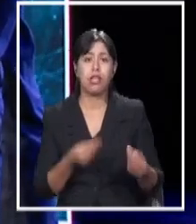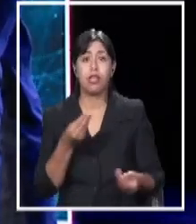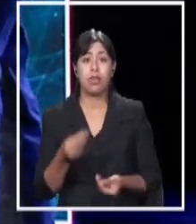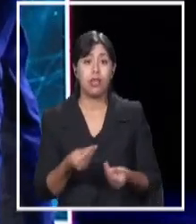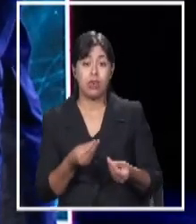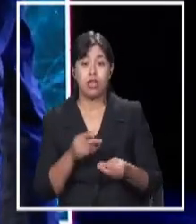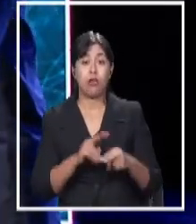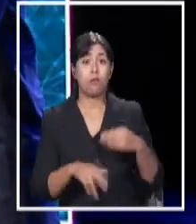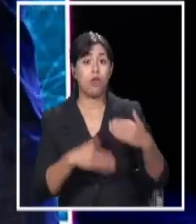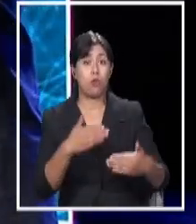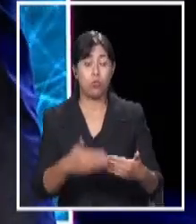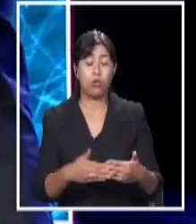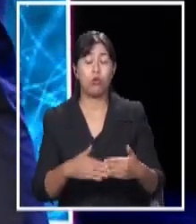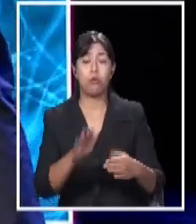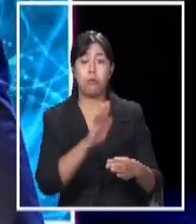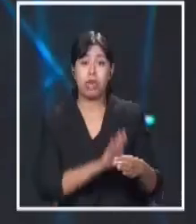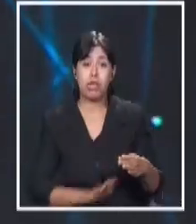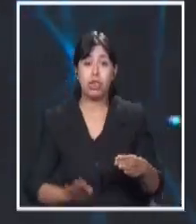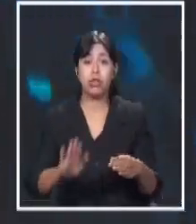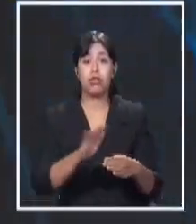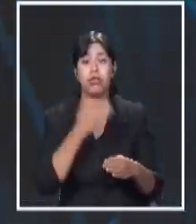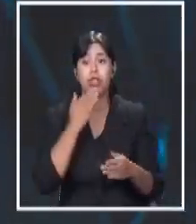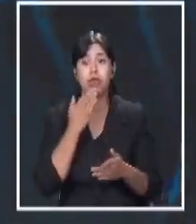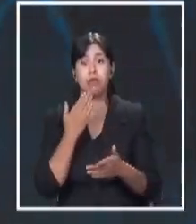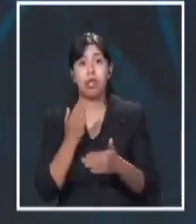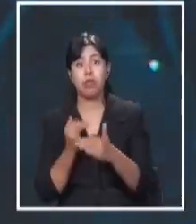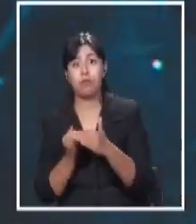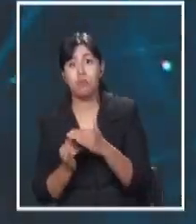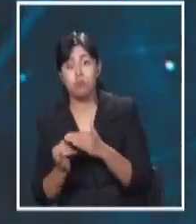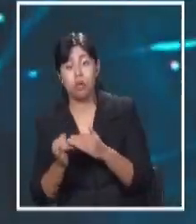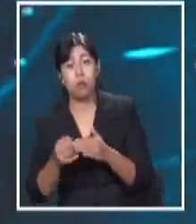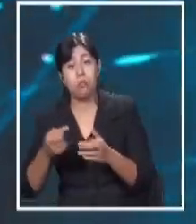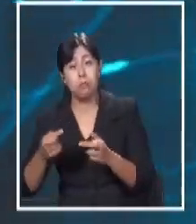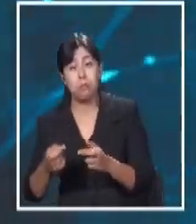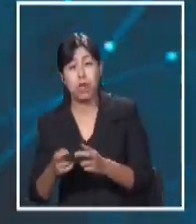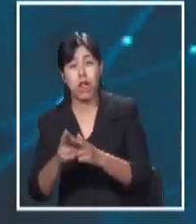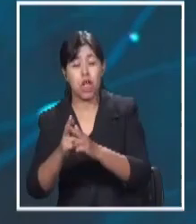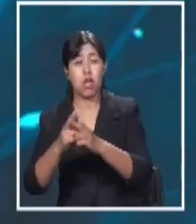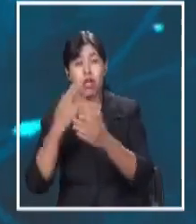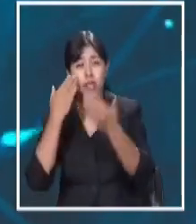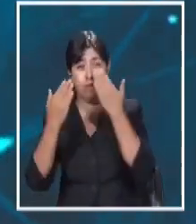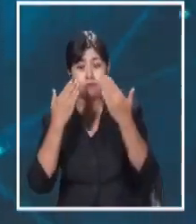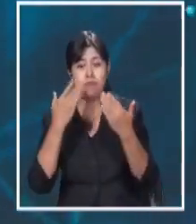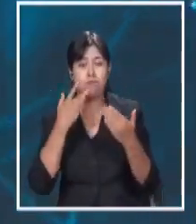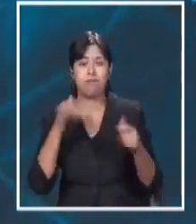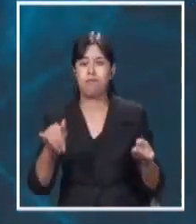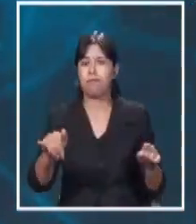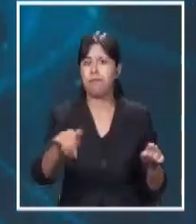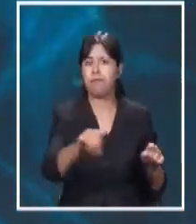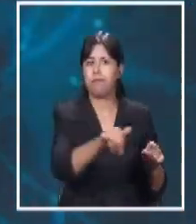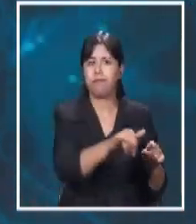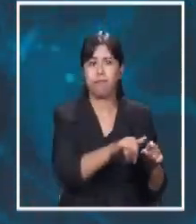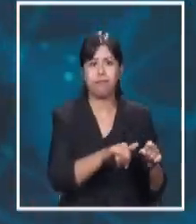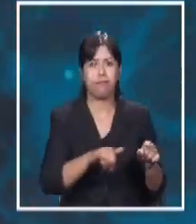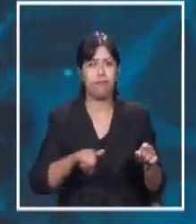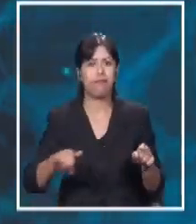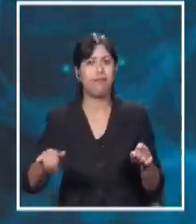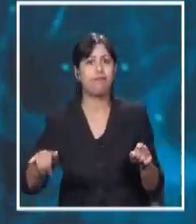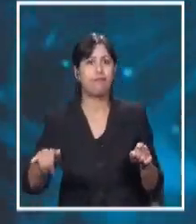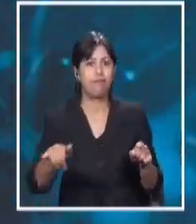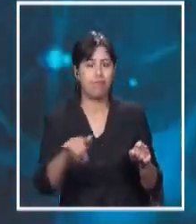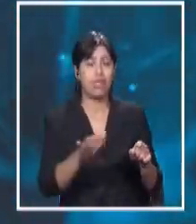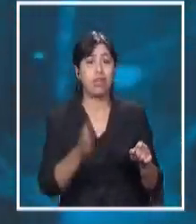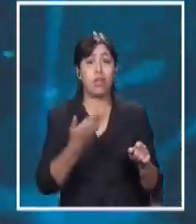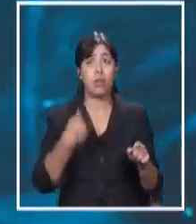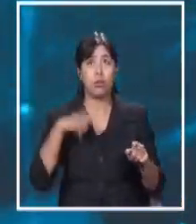producción, mantención e intensificación de las enfermedades mentales probablemente son compartidos en muchos sentidos. Y nuestro foco